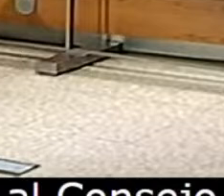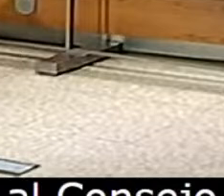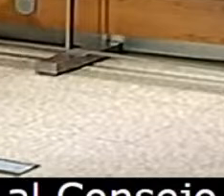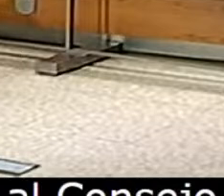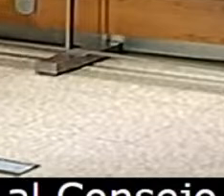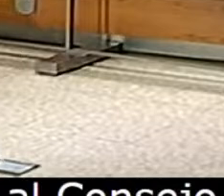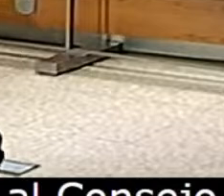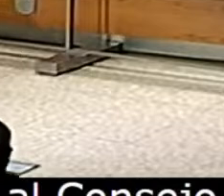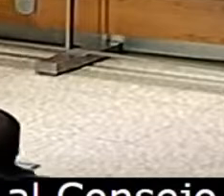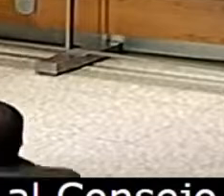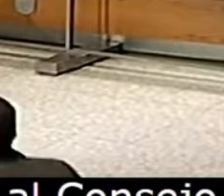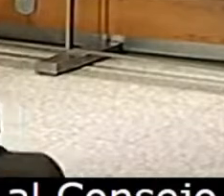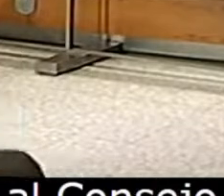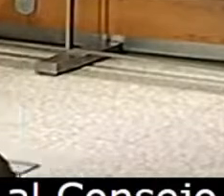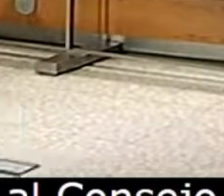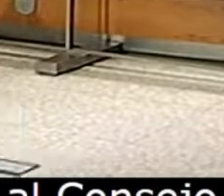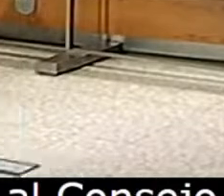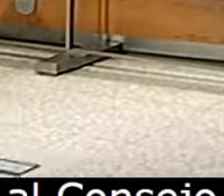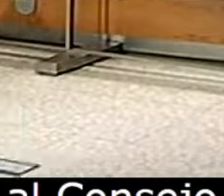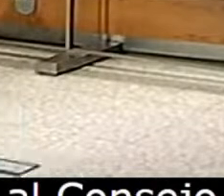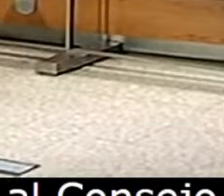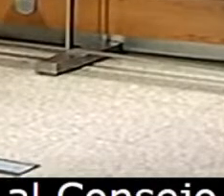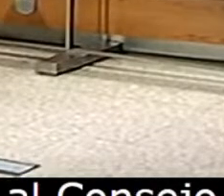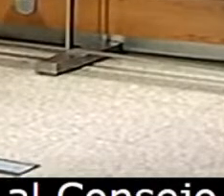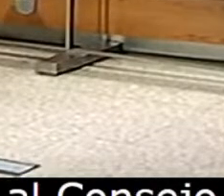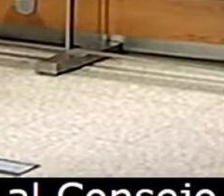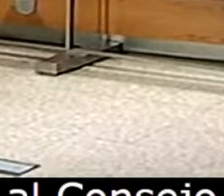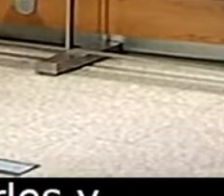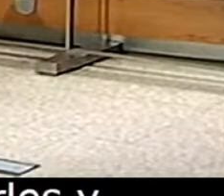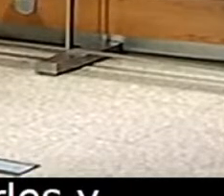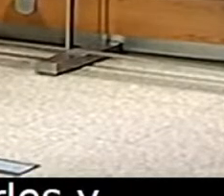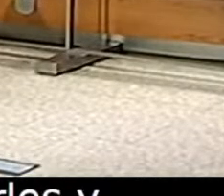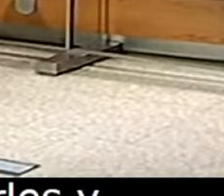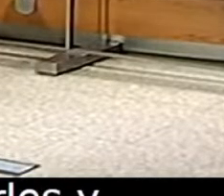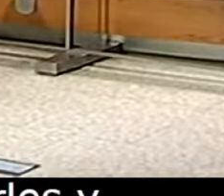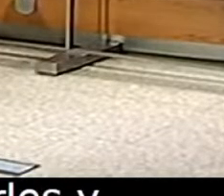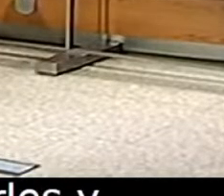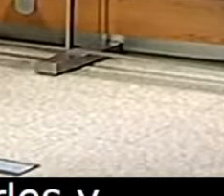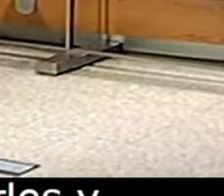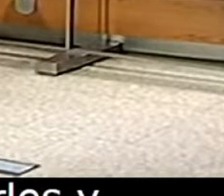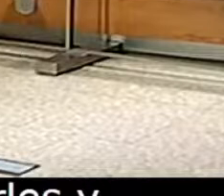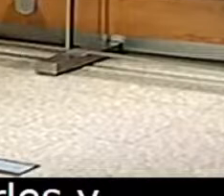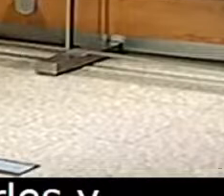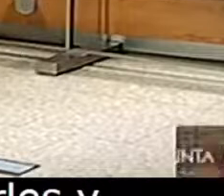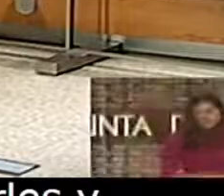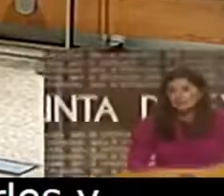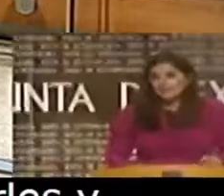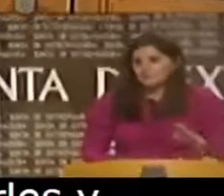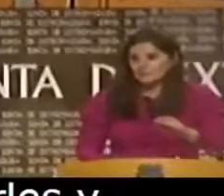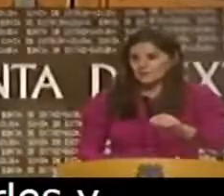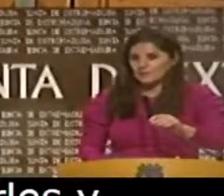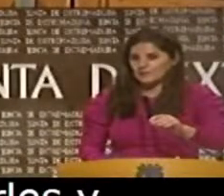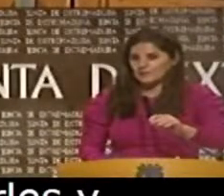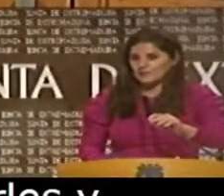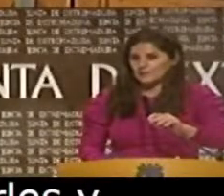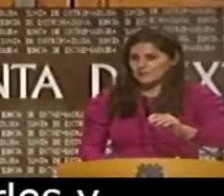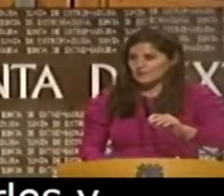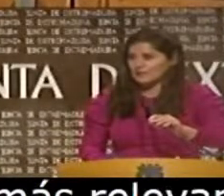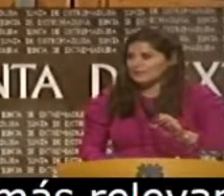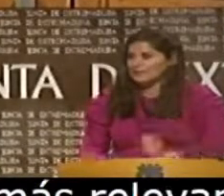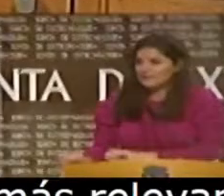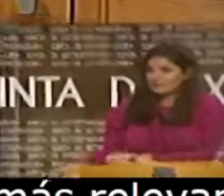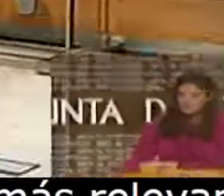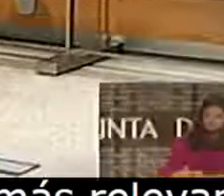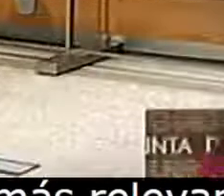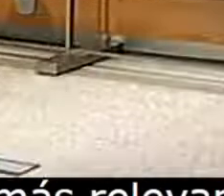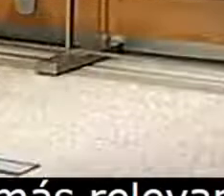Paso a explicarles y exponerles de manera concisa los asuntos más relevantes que han formado parte del orden del